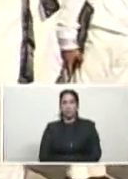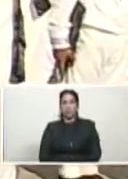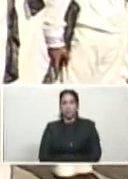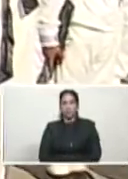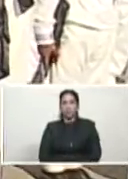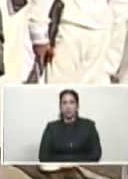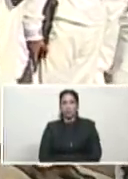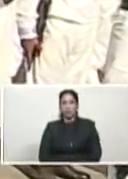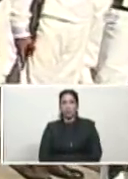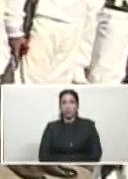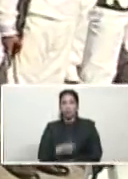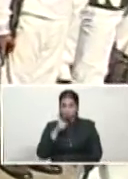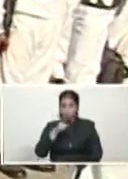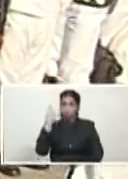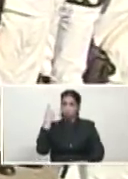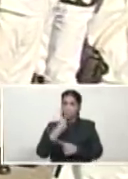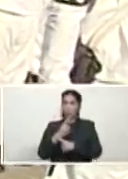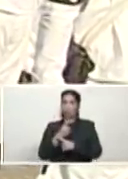Eso es